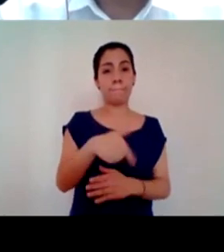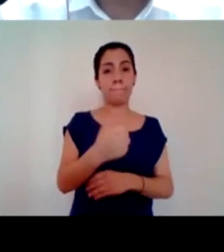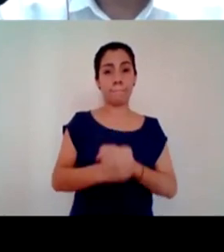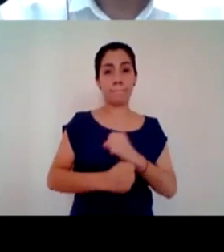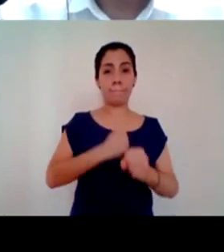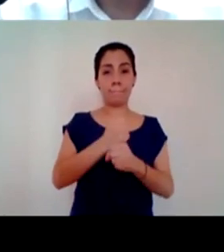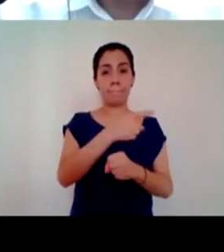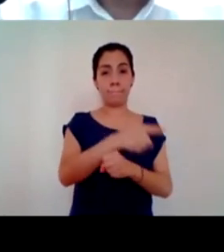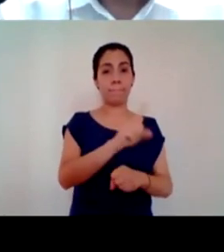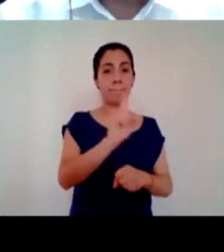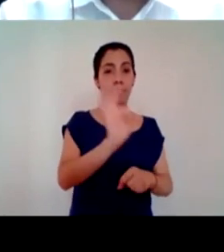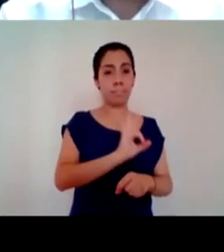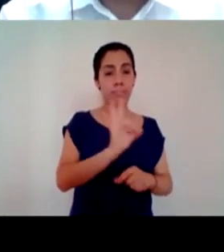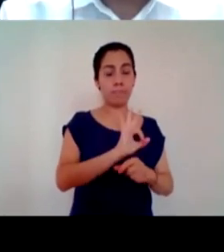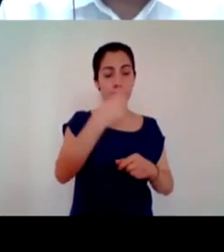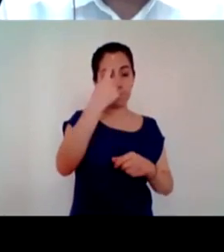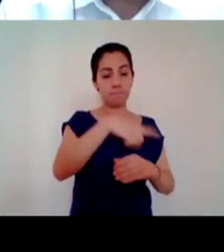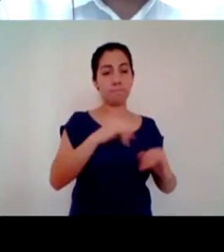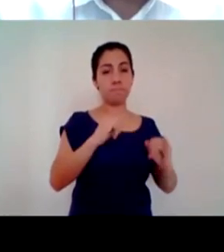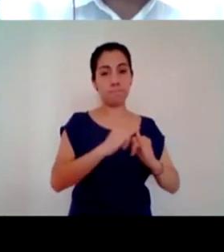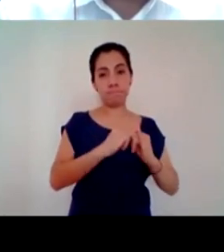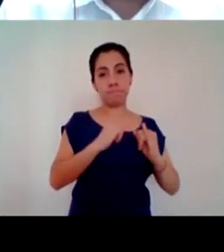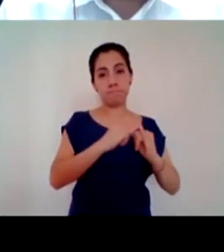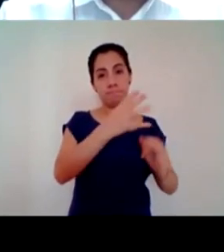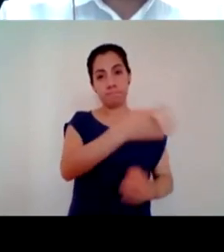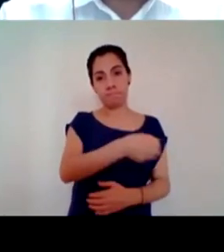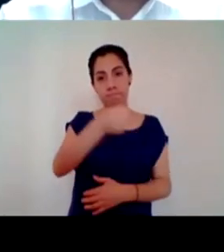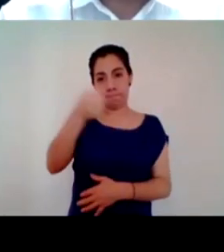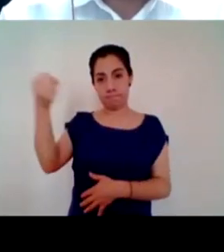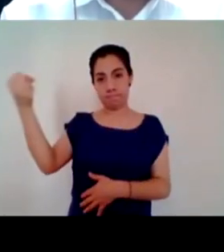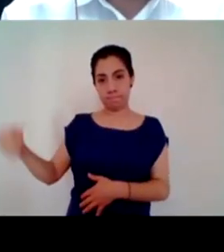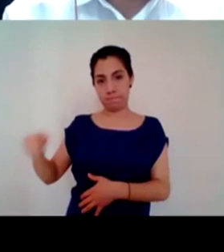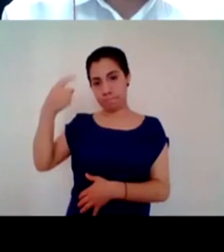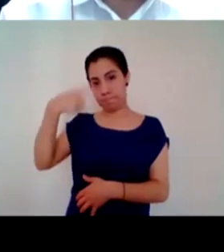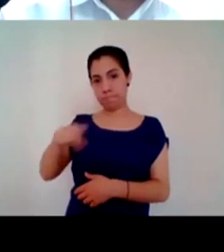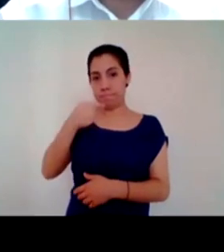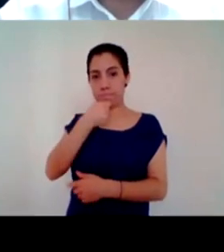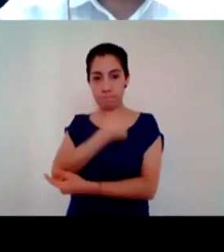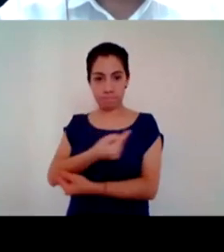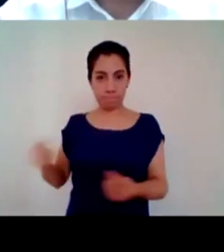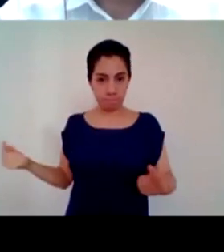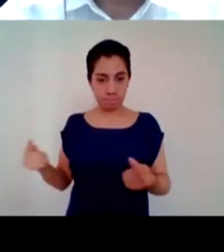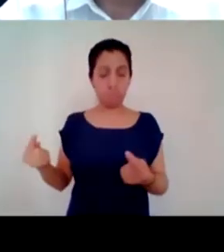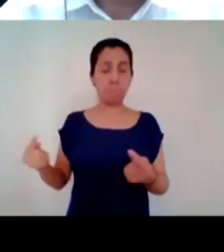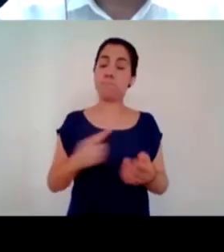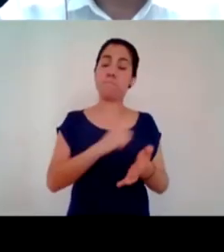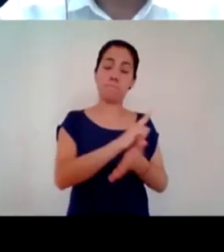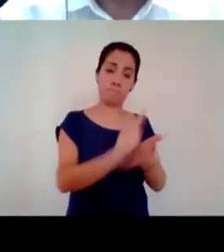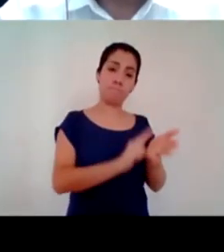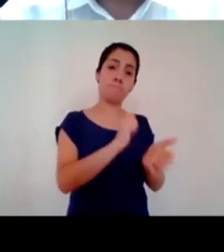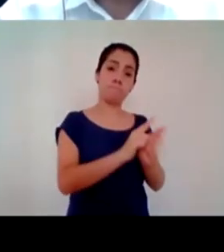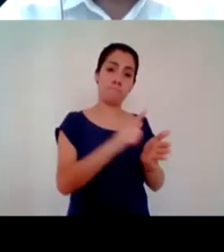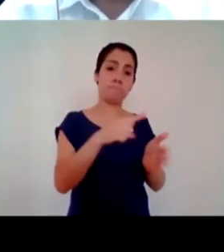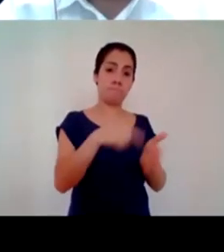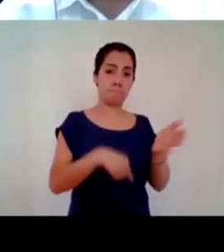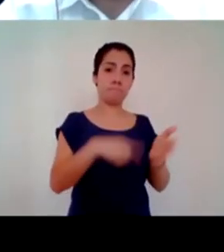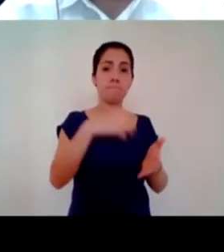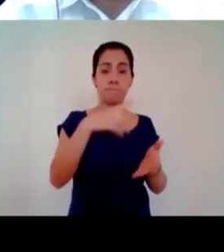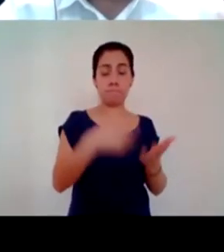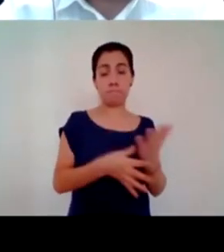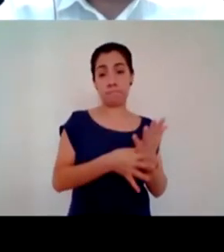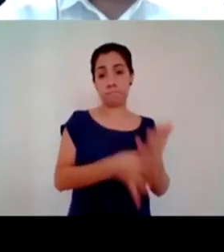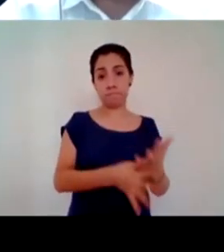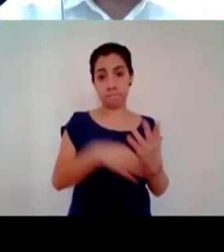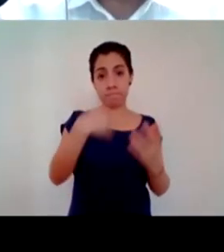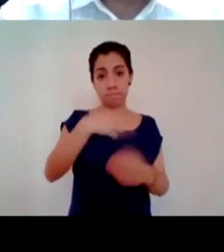que es asistencia social. Y pues dentro de la ley vamos a encontrar ahí todo lo relacionado con esta responsabilidad del Estado. Pero viene